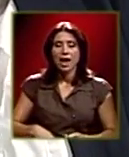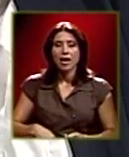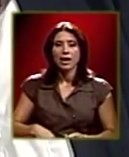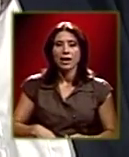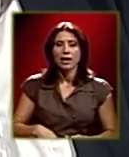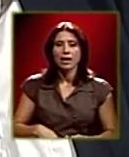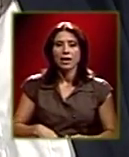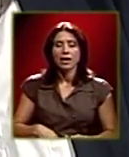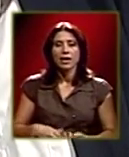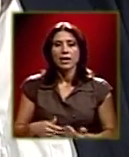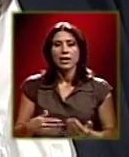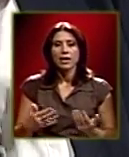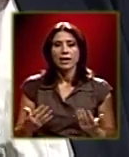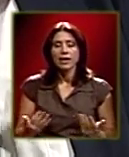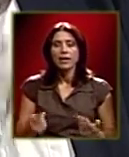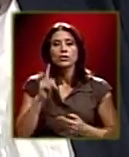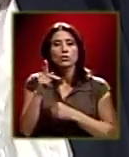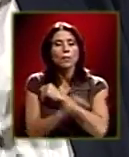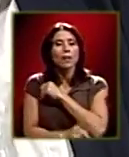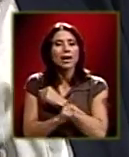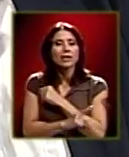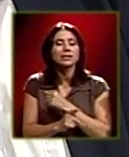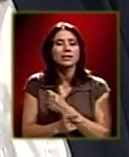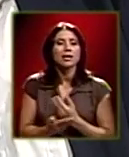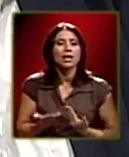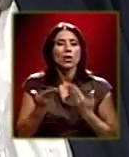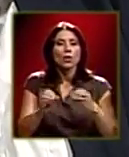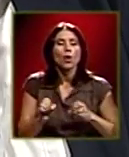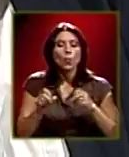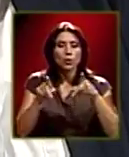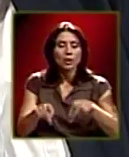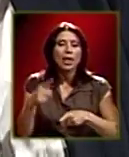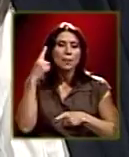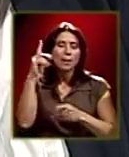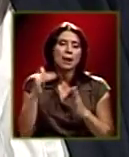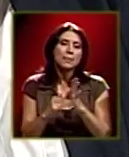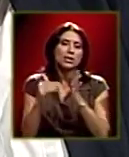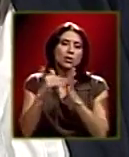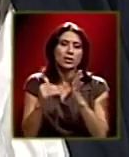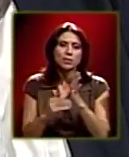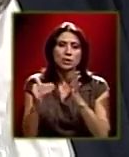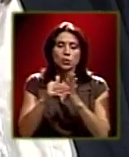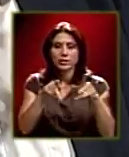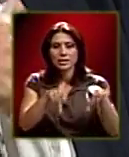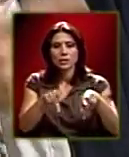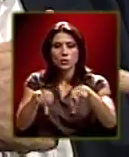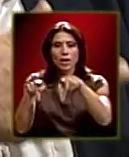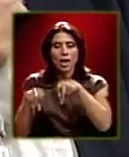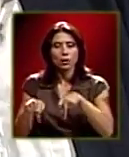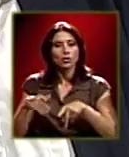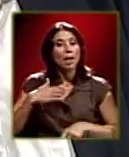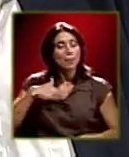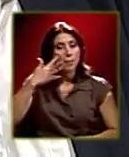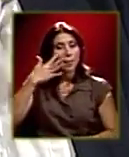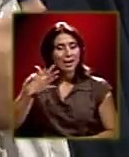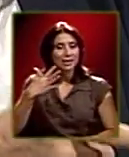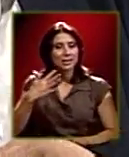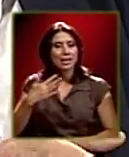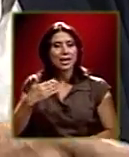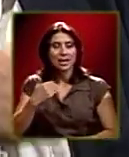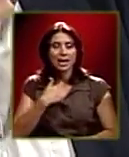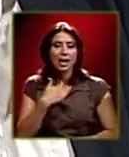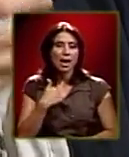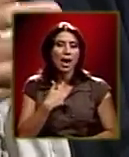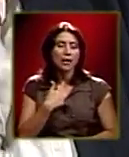un país de oportunidad para los millones y millones de ciudadanos. Me parece que hay una lectura, que hay